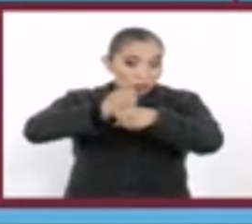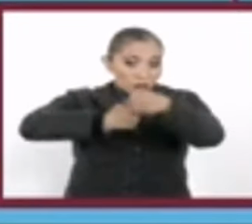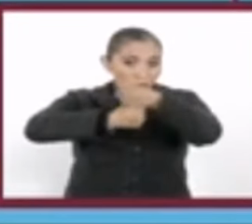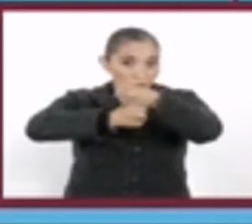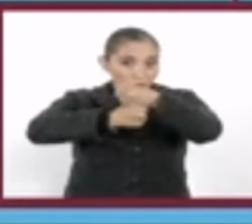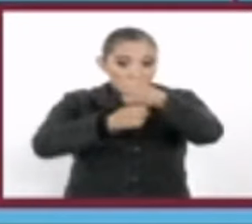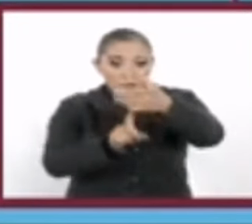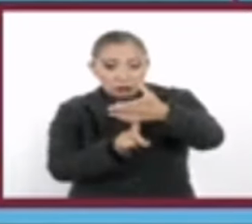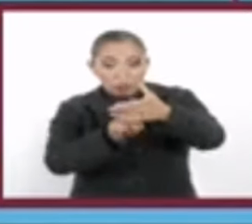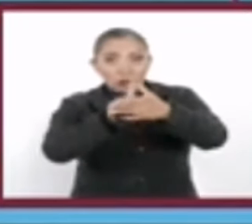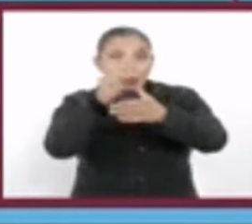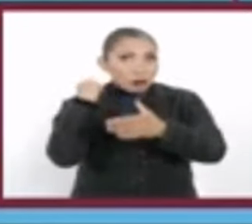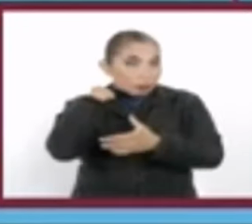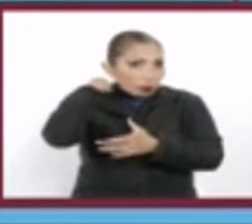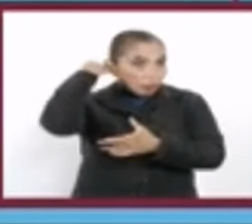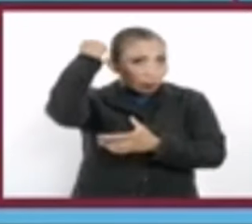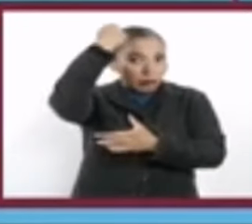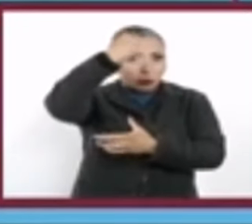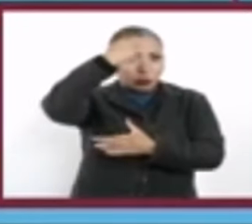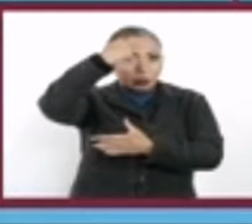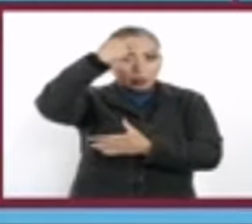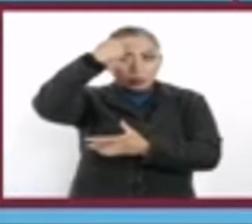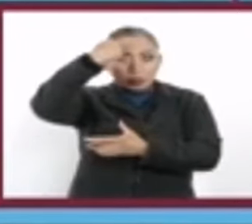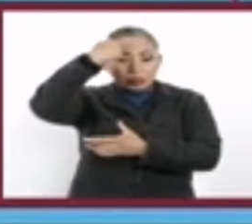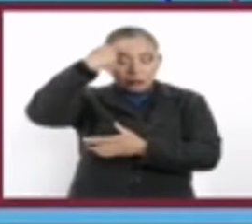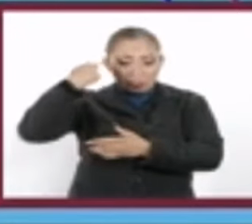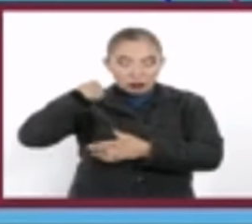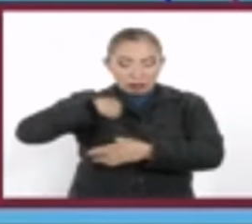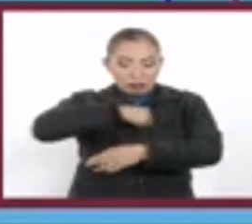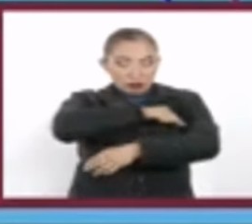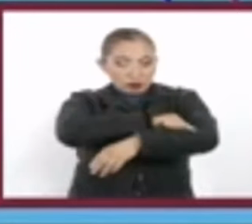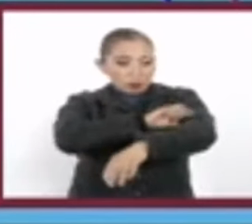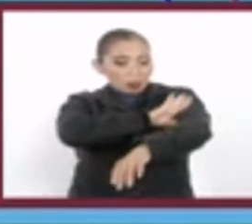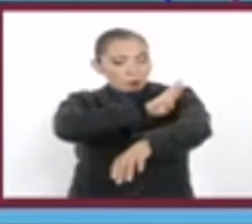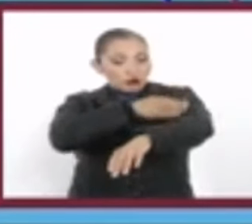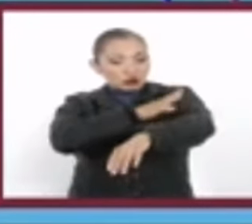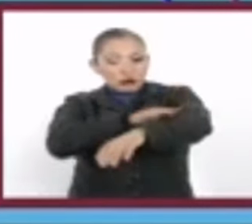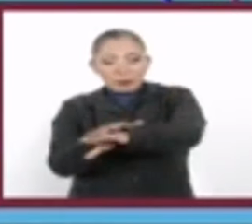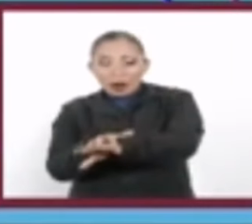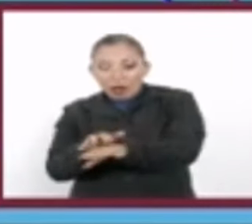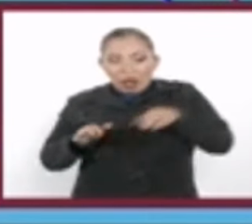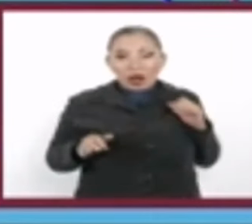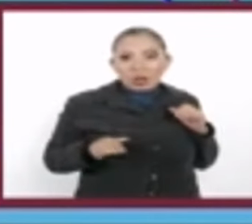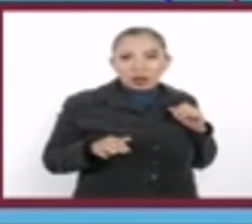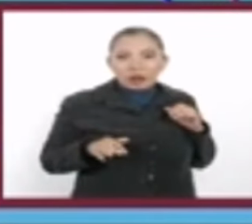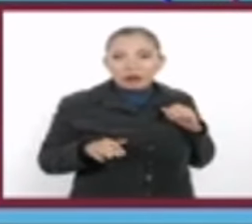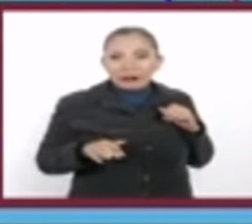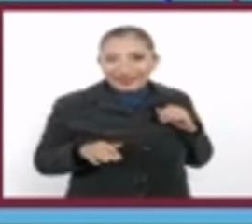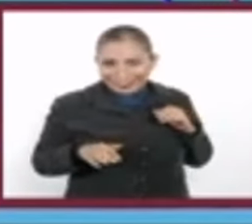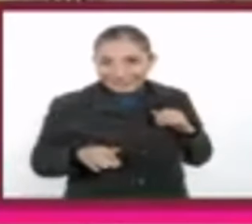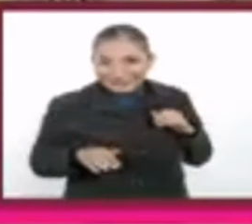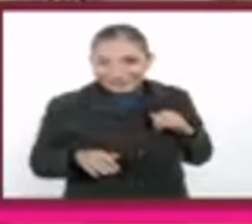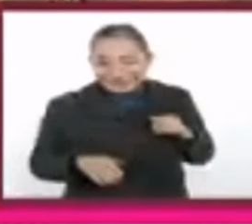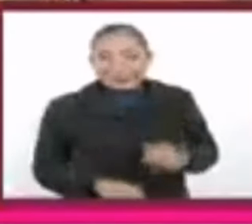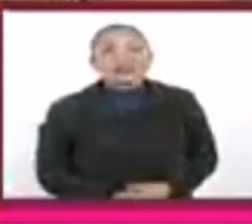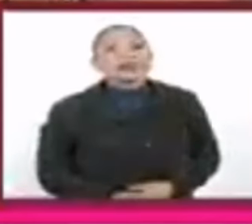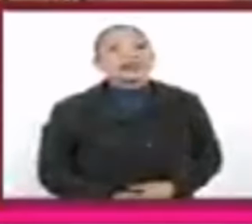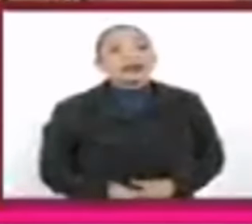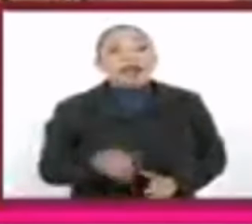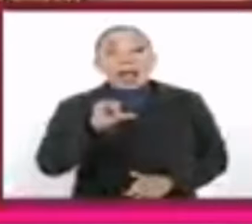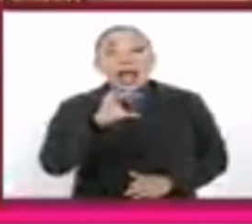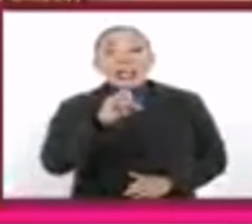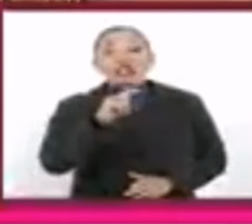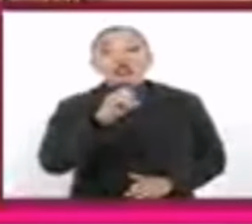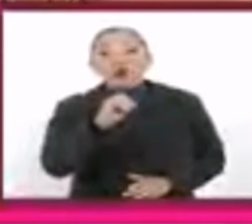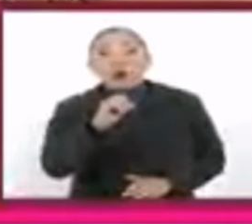espinal. Y la respuesta regresa por el nervio eferente hasta el músculo para que ocurra el acto reflejo. El